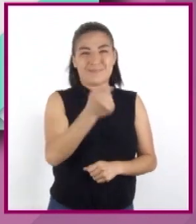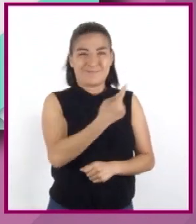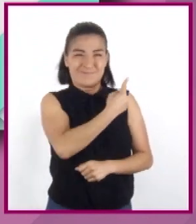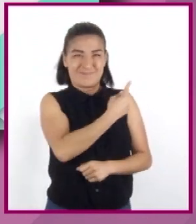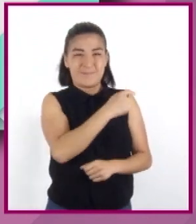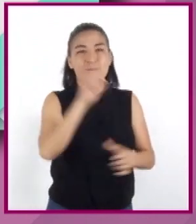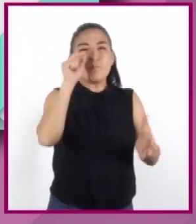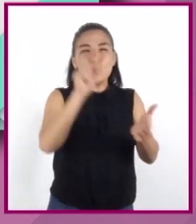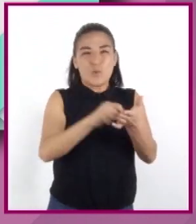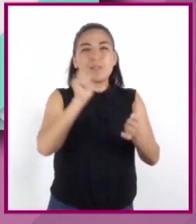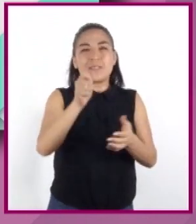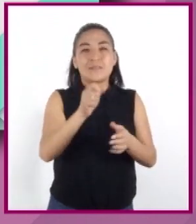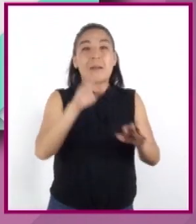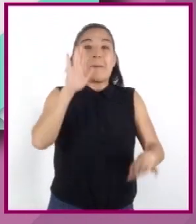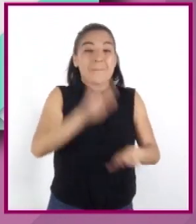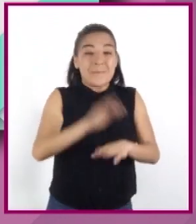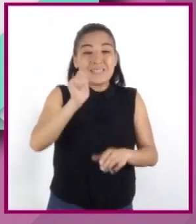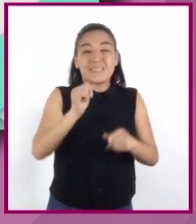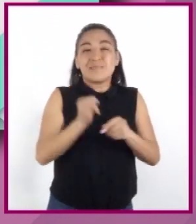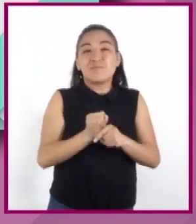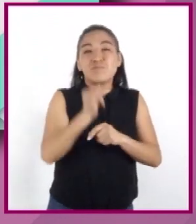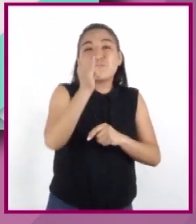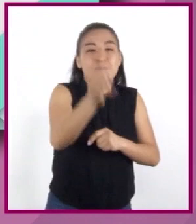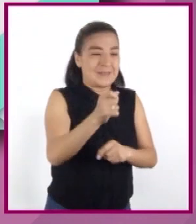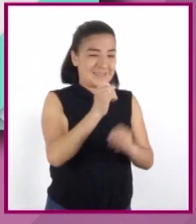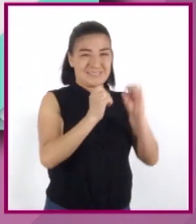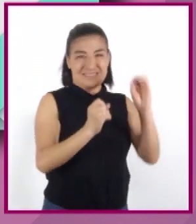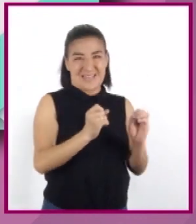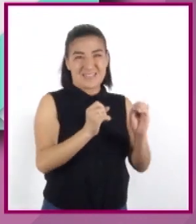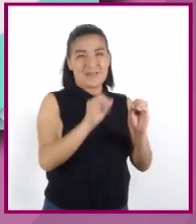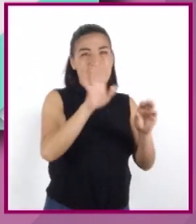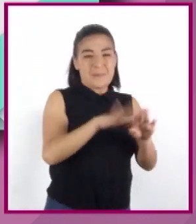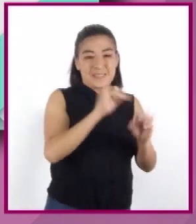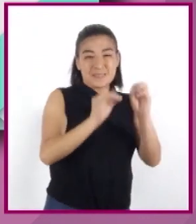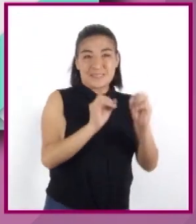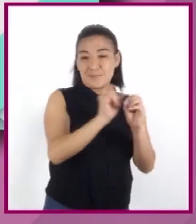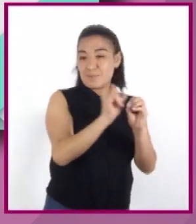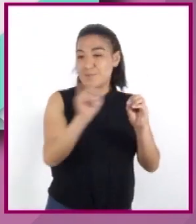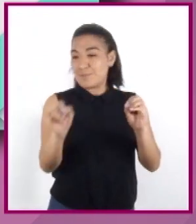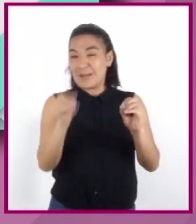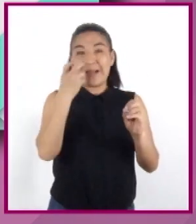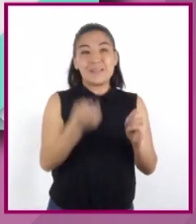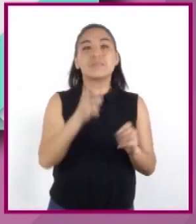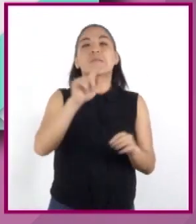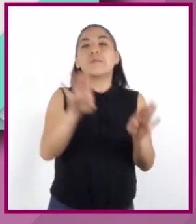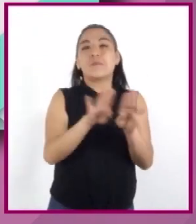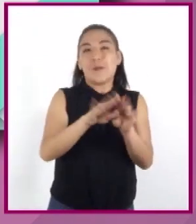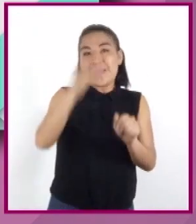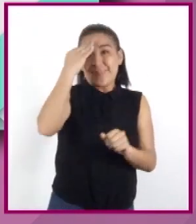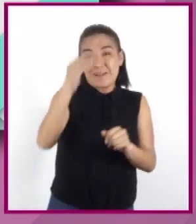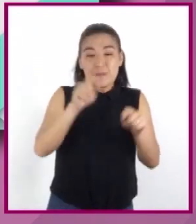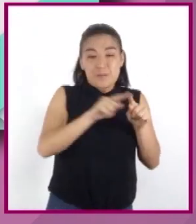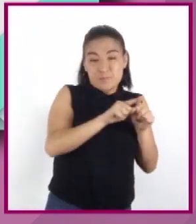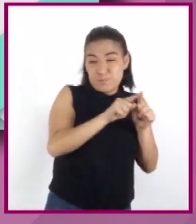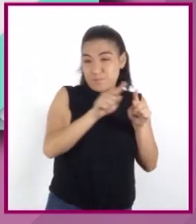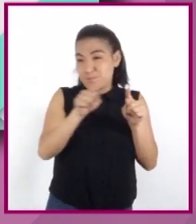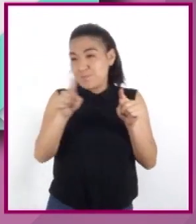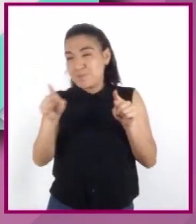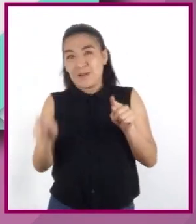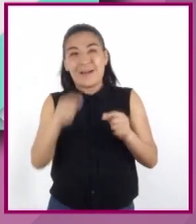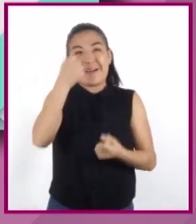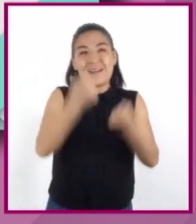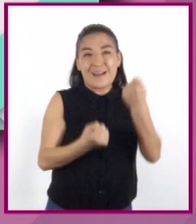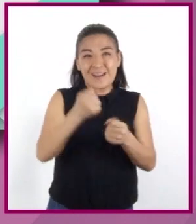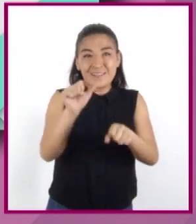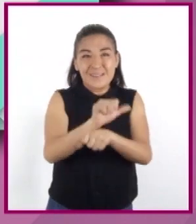último punto se encuentra mucho más alejado del cero, por lo que deducimos que entre más tiempo tarde en desplazarse el vehículo,